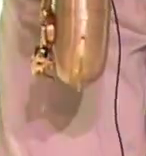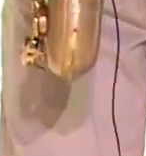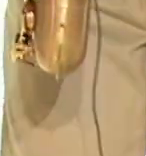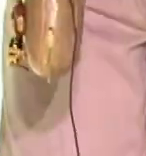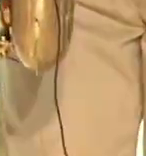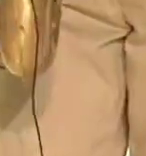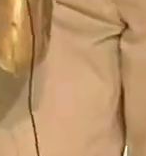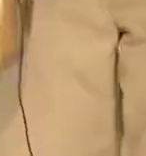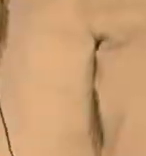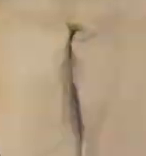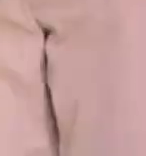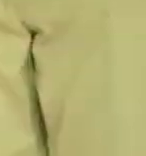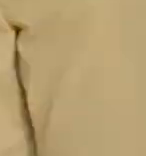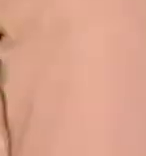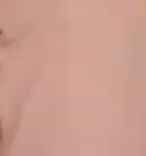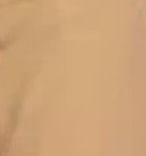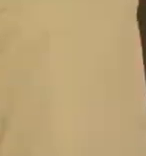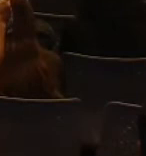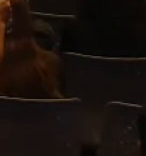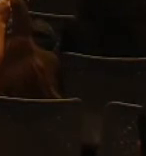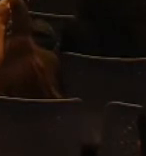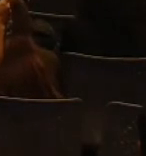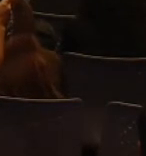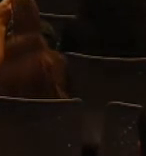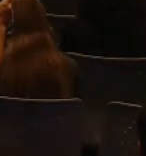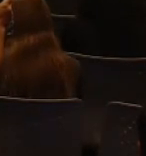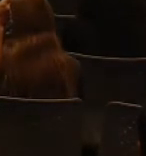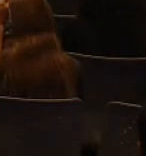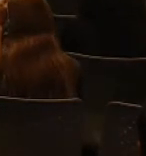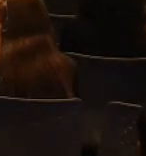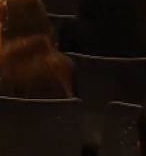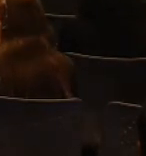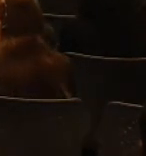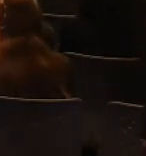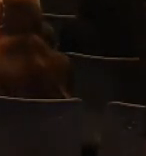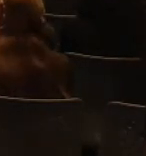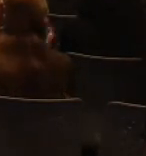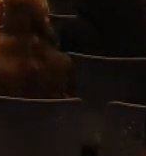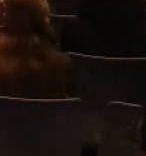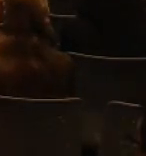Thank you.